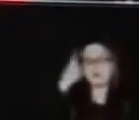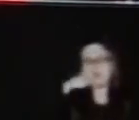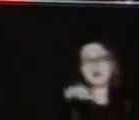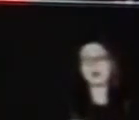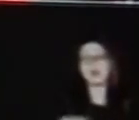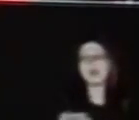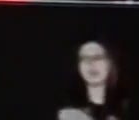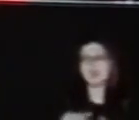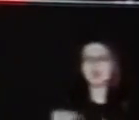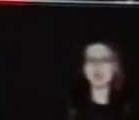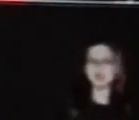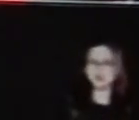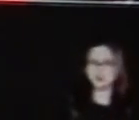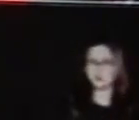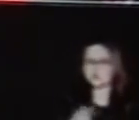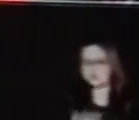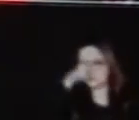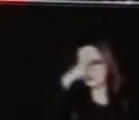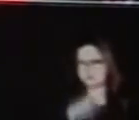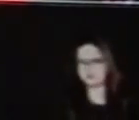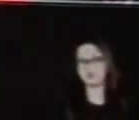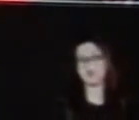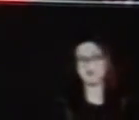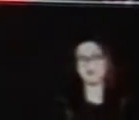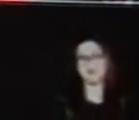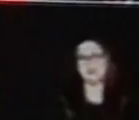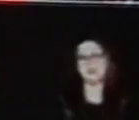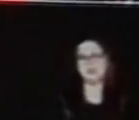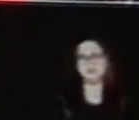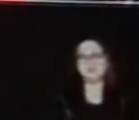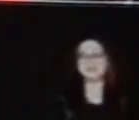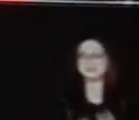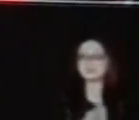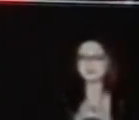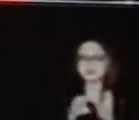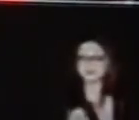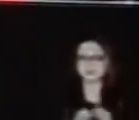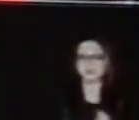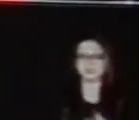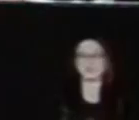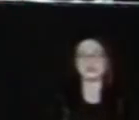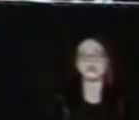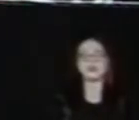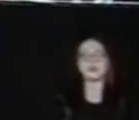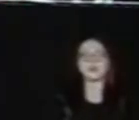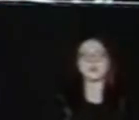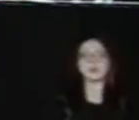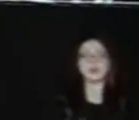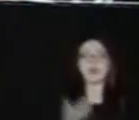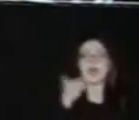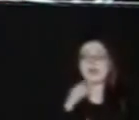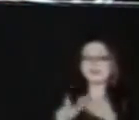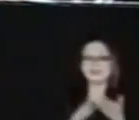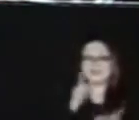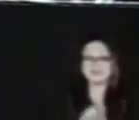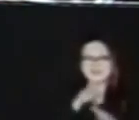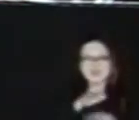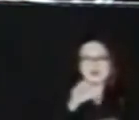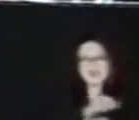vida pública del país. Por ejemplo, la reforma